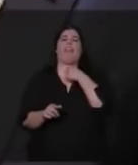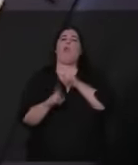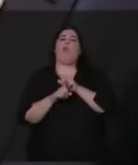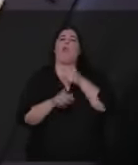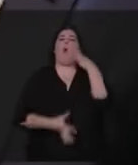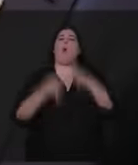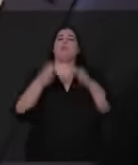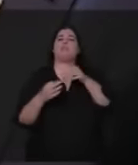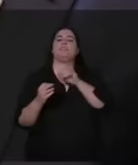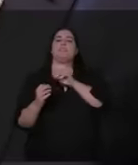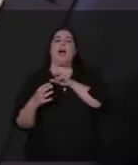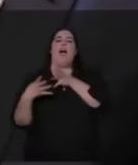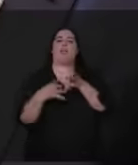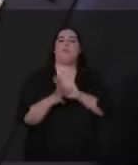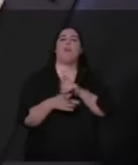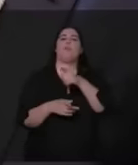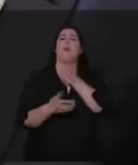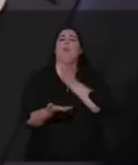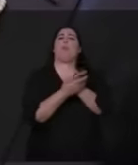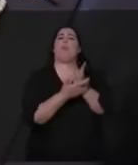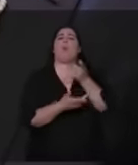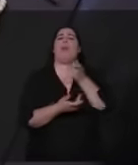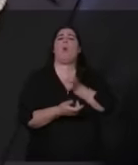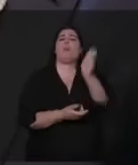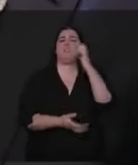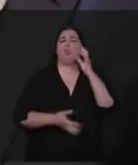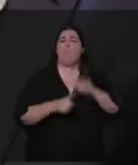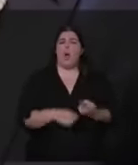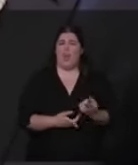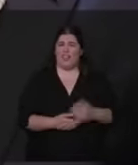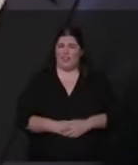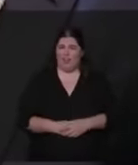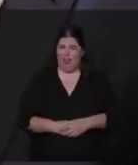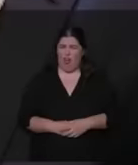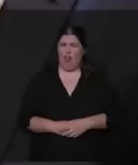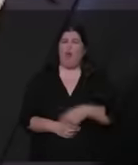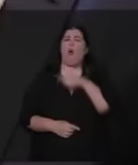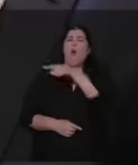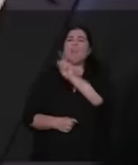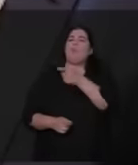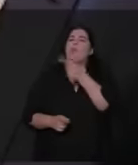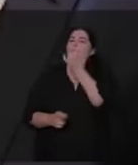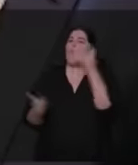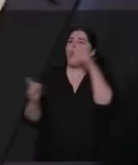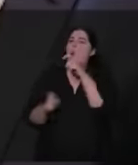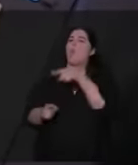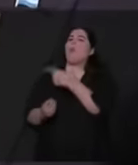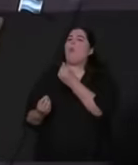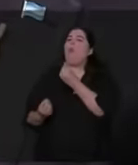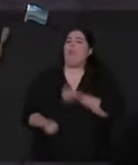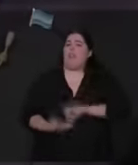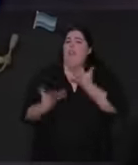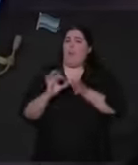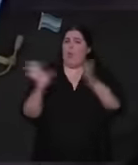juicio, le están pidiendo el juicio político, y después también, digamos, tienen alguna cuestión con la libertad de expresión, porque, por ejemplo,